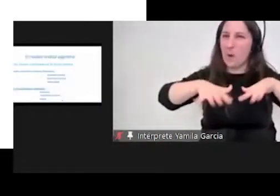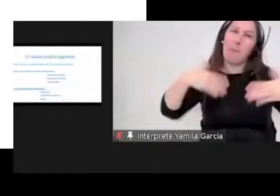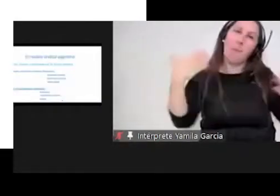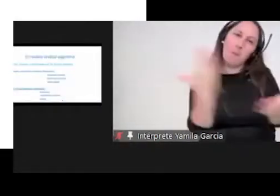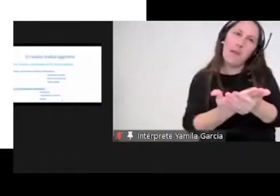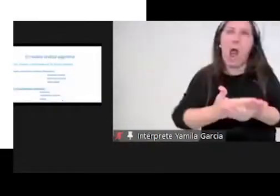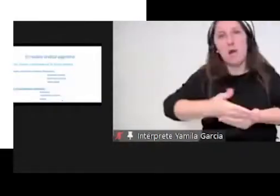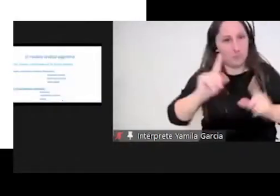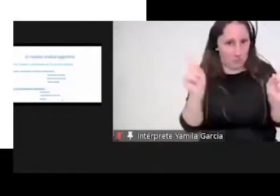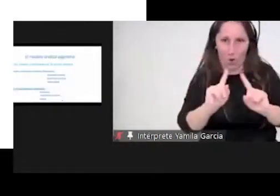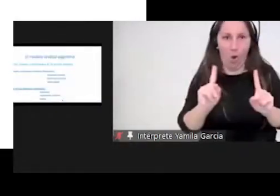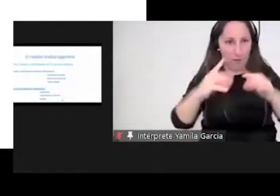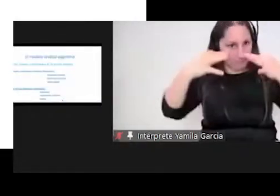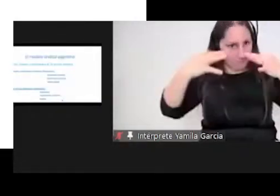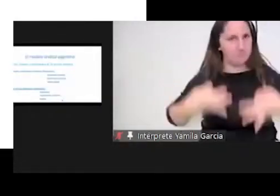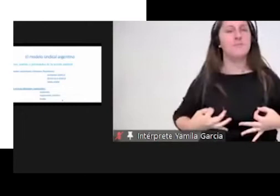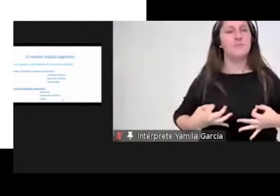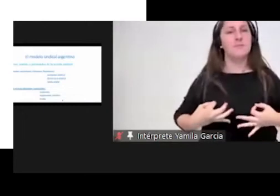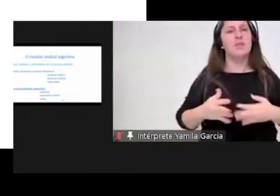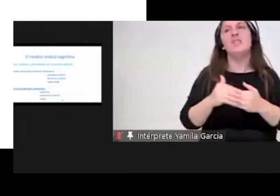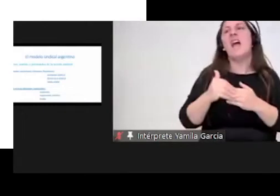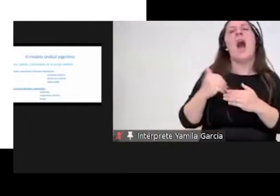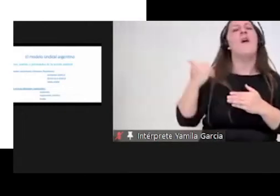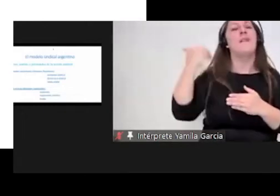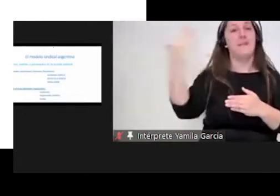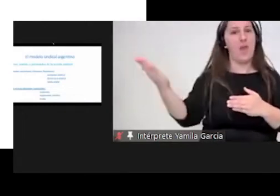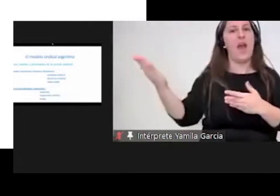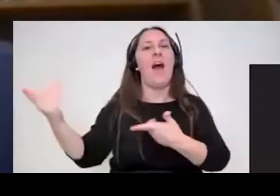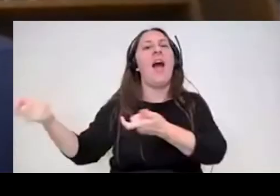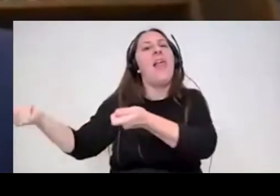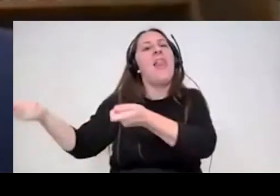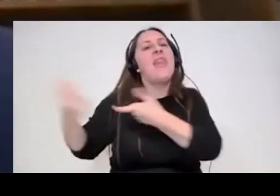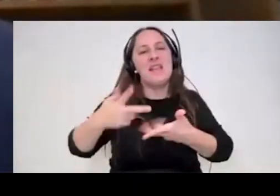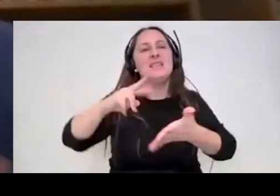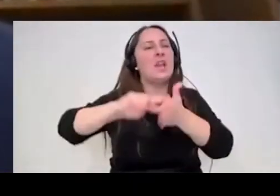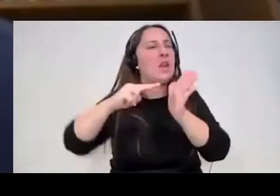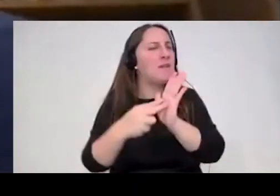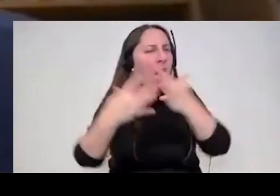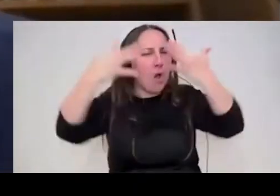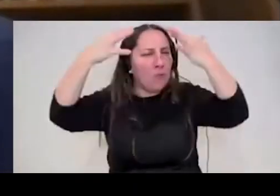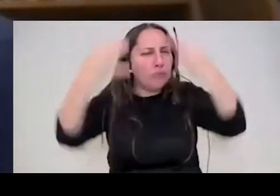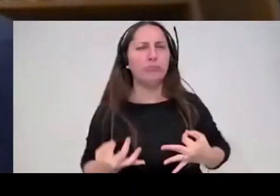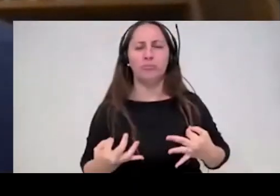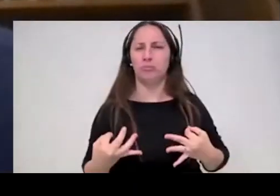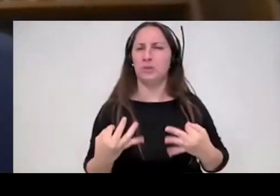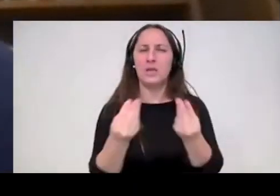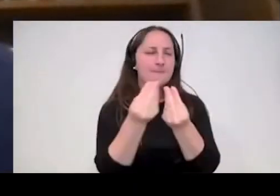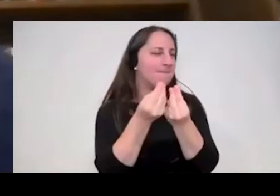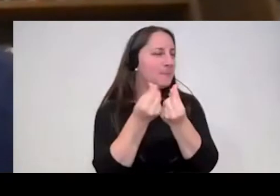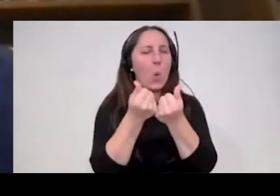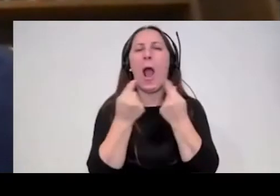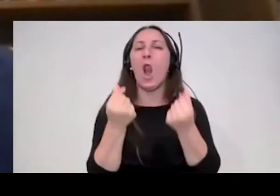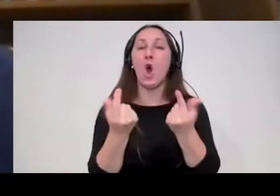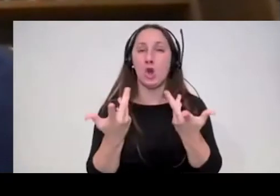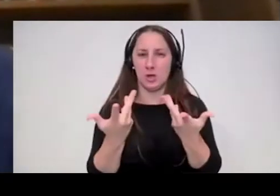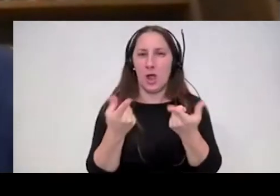sostenerla. Entonces, la acción externa es lo que le da el sentido, la sustancia a